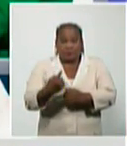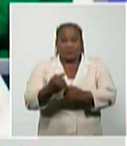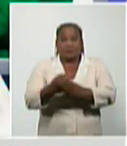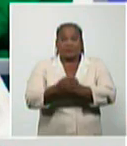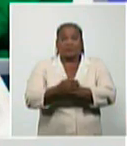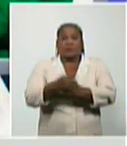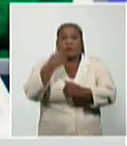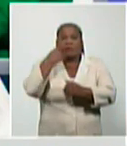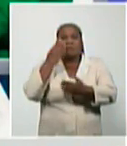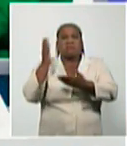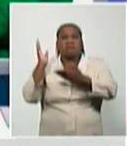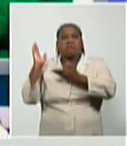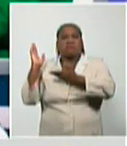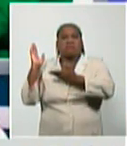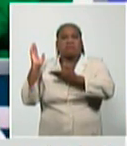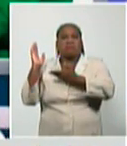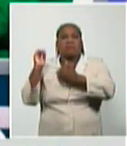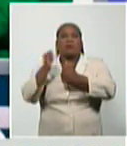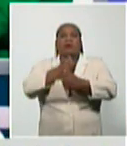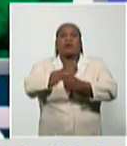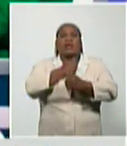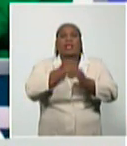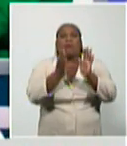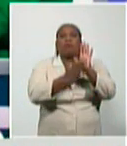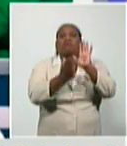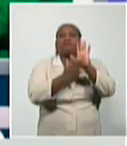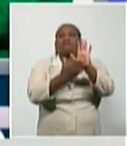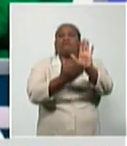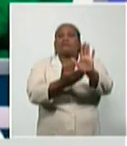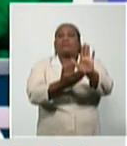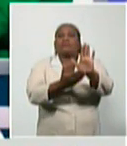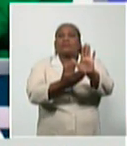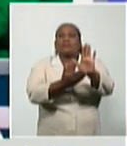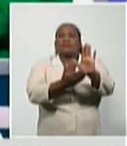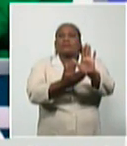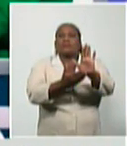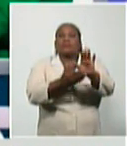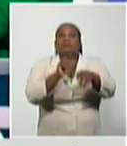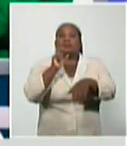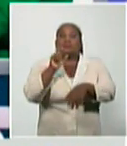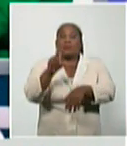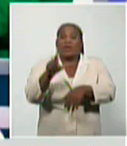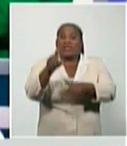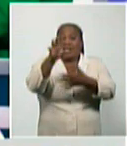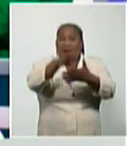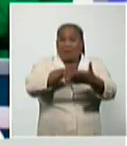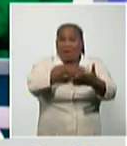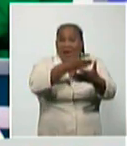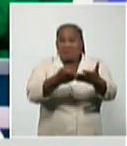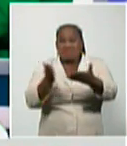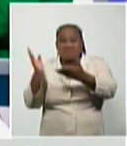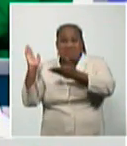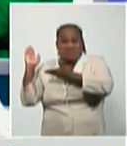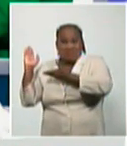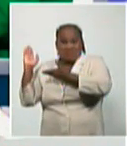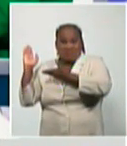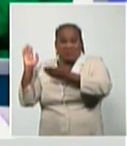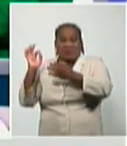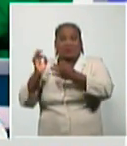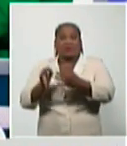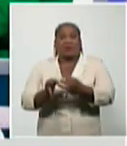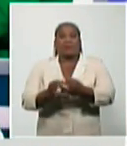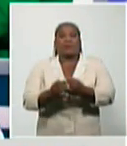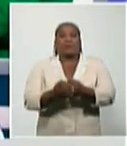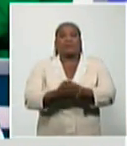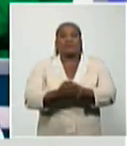evidenciar con este último gráfico, con este último tabla donde aparecen